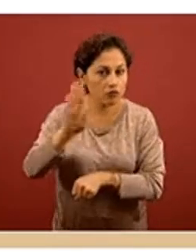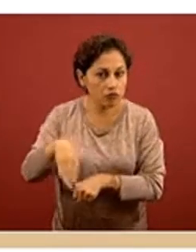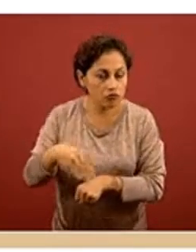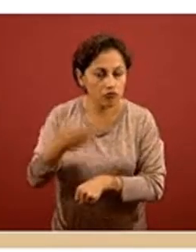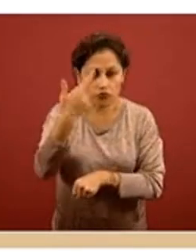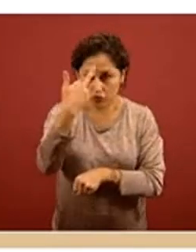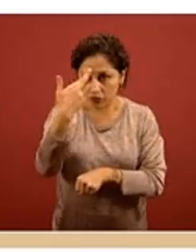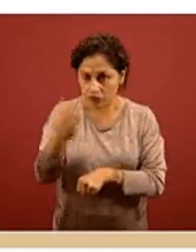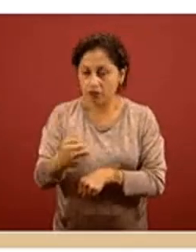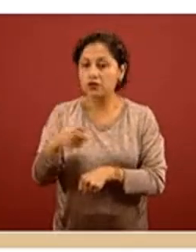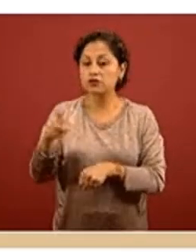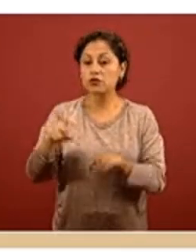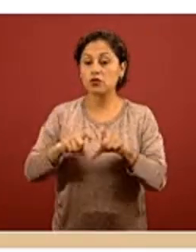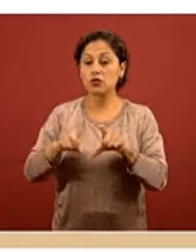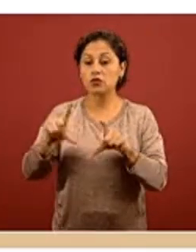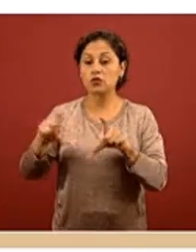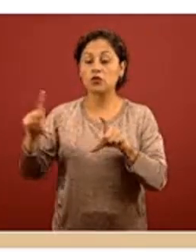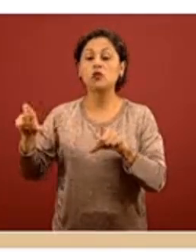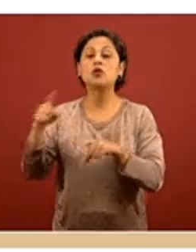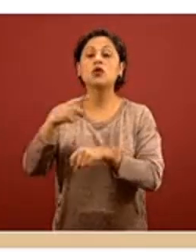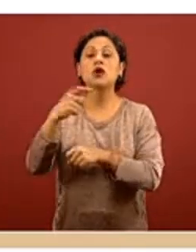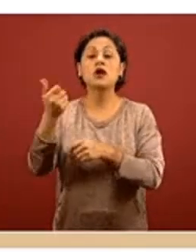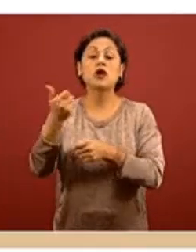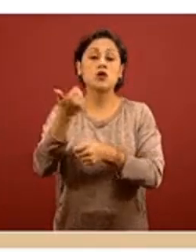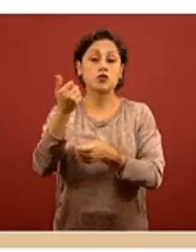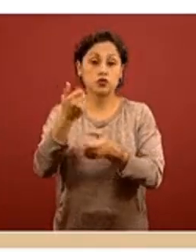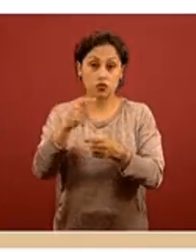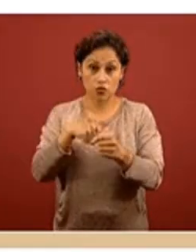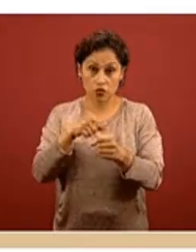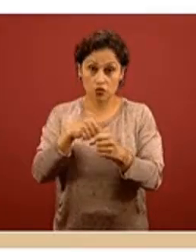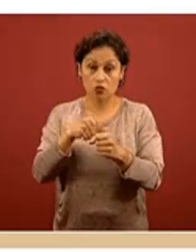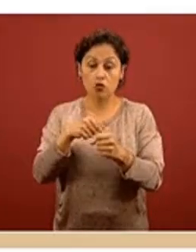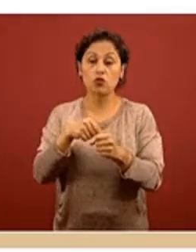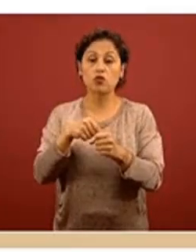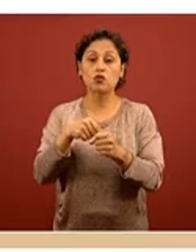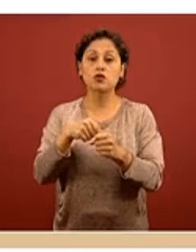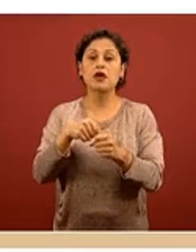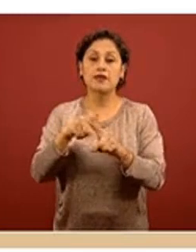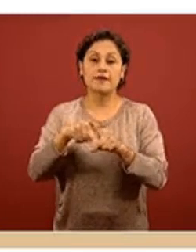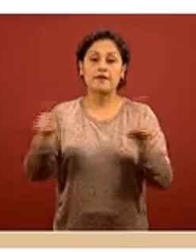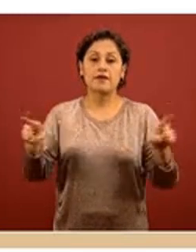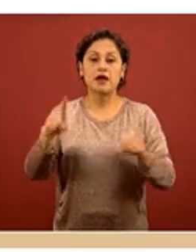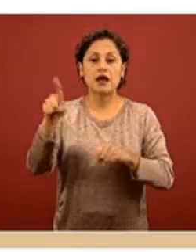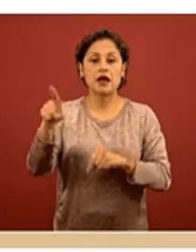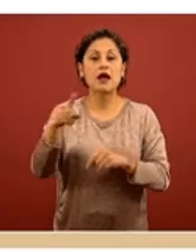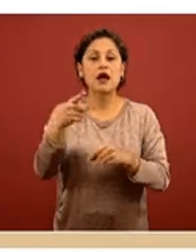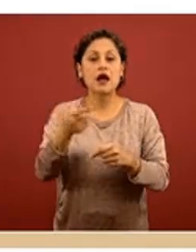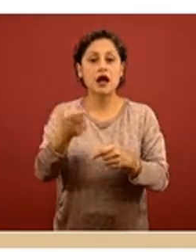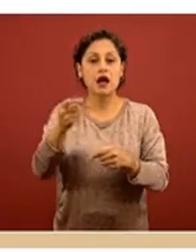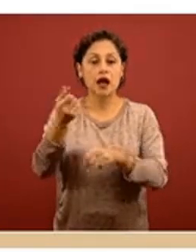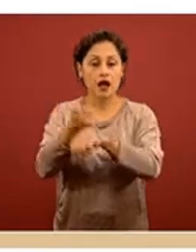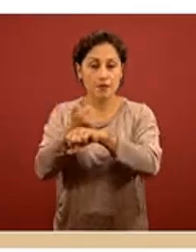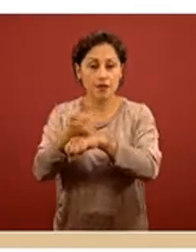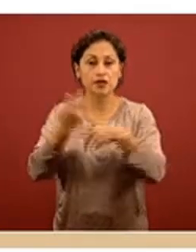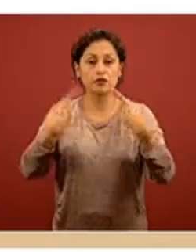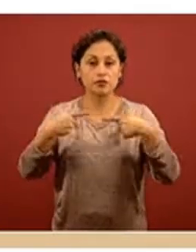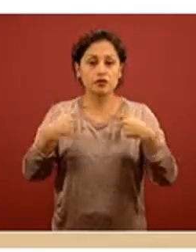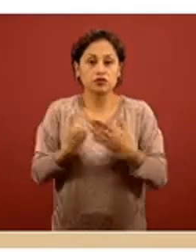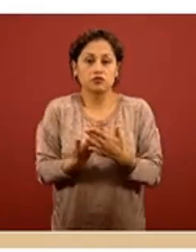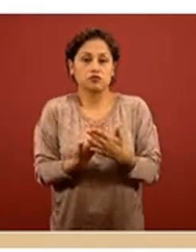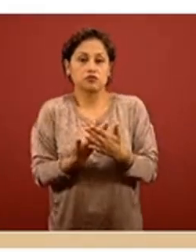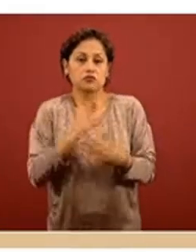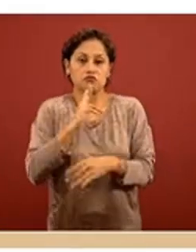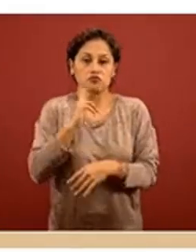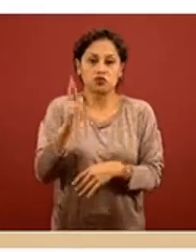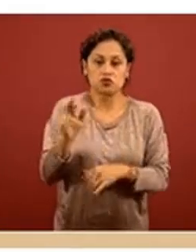últimos 3 días y están precisamente esperando un resultado para ya sea confirmarse y por lo tanto sumarse a